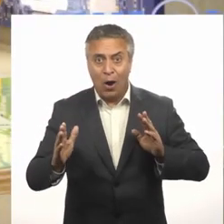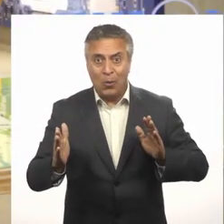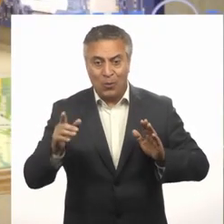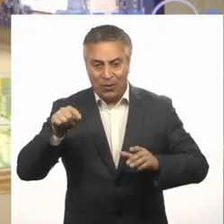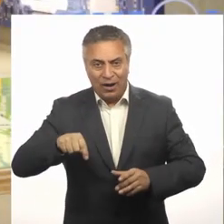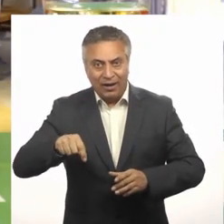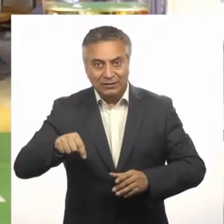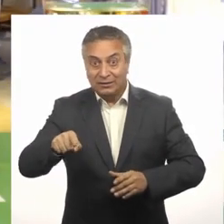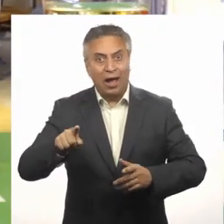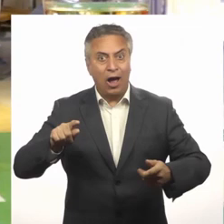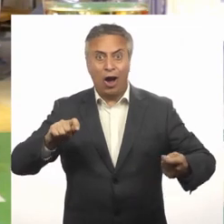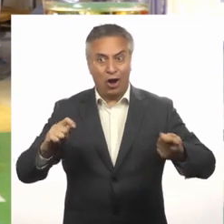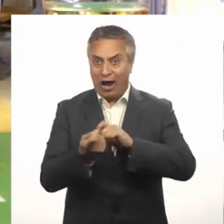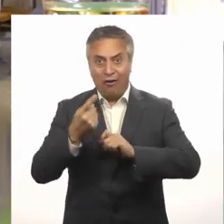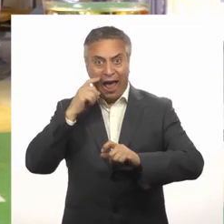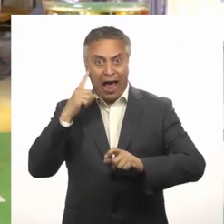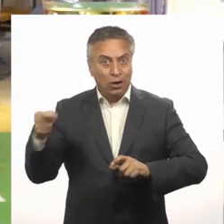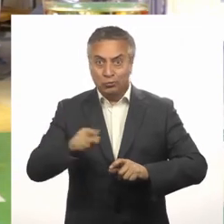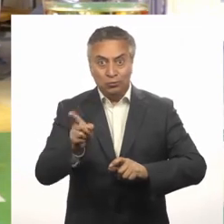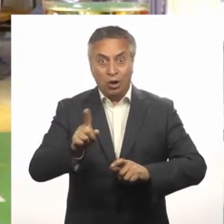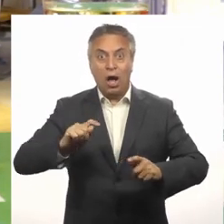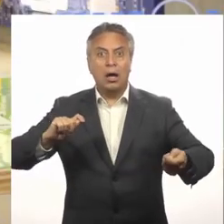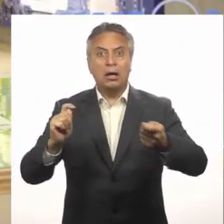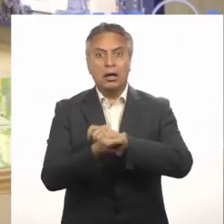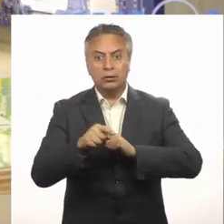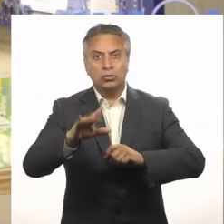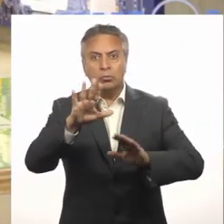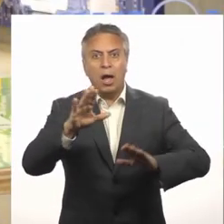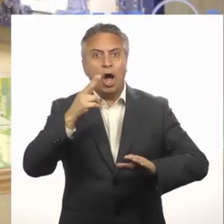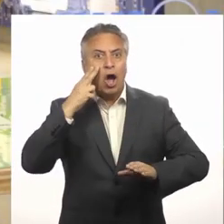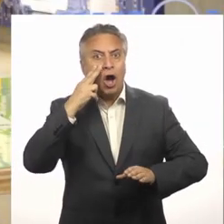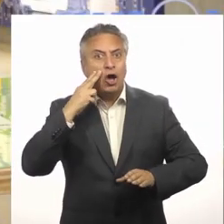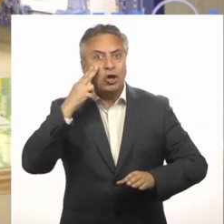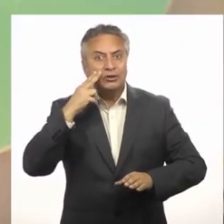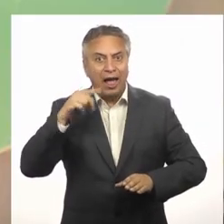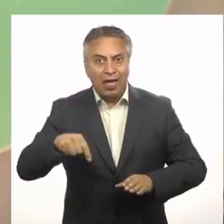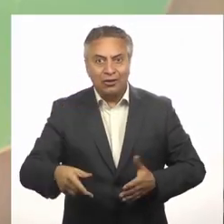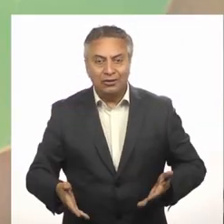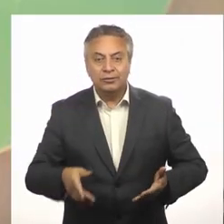Todo lo contrario a los azules. Cambió a un tono un poco más rosa. Alcohol.